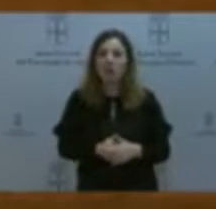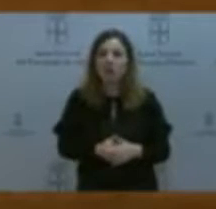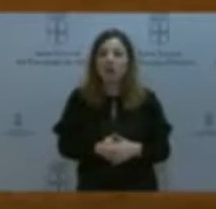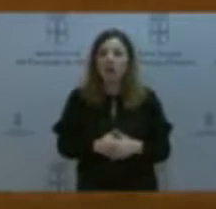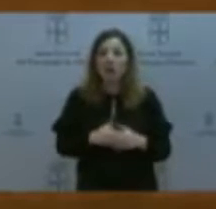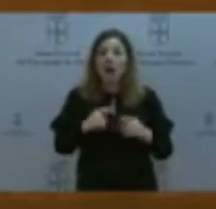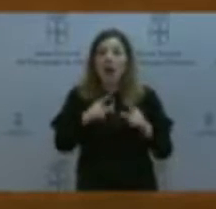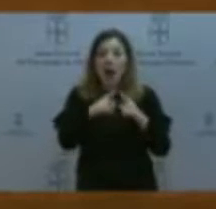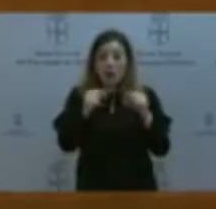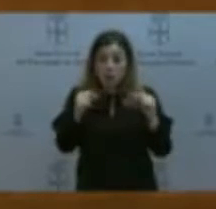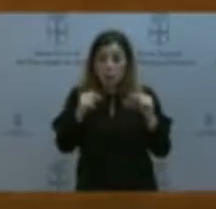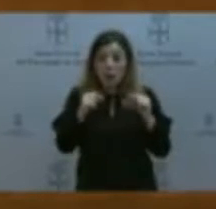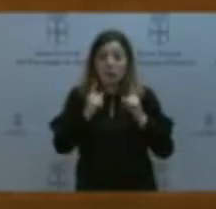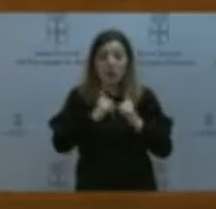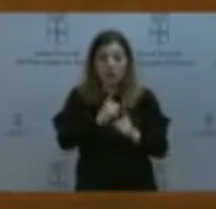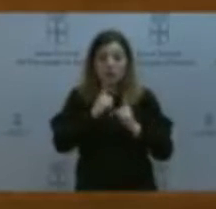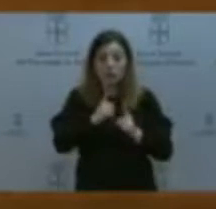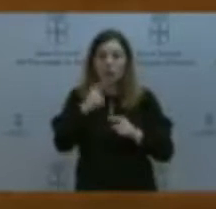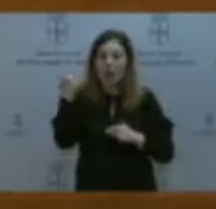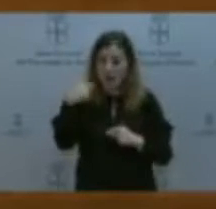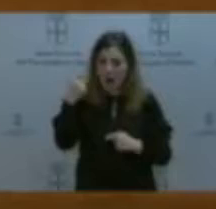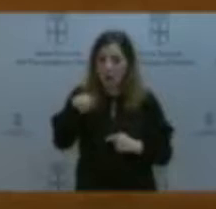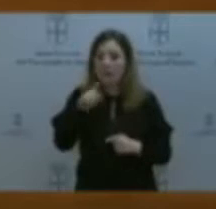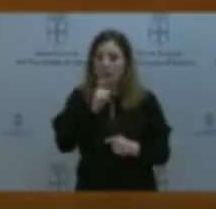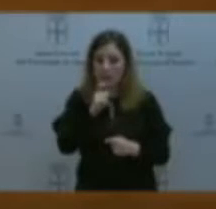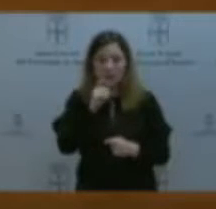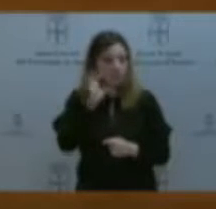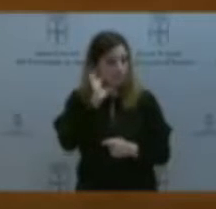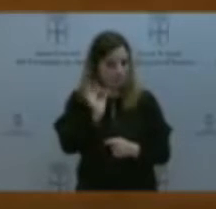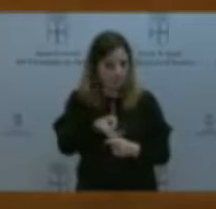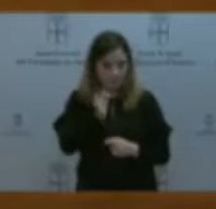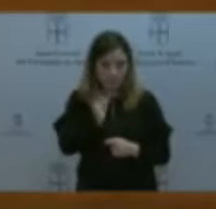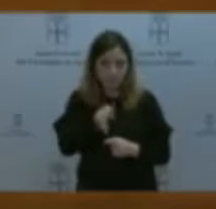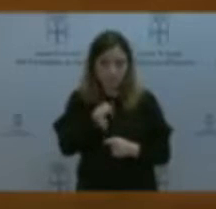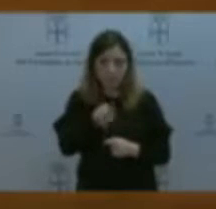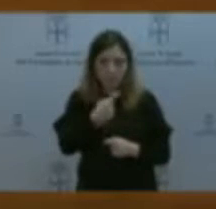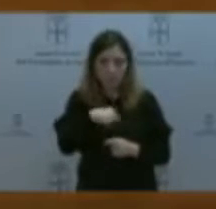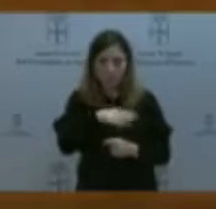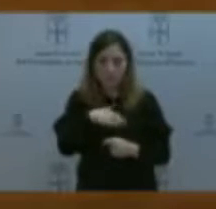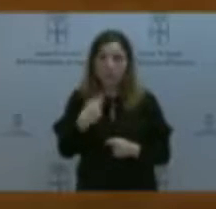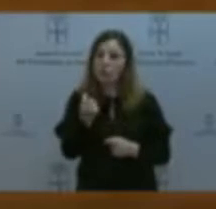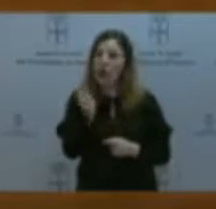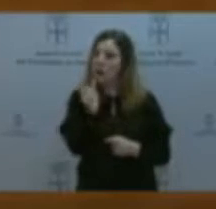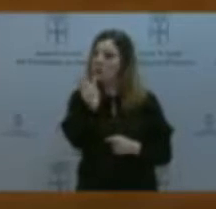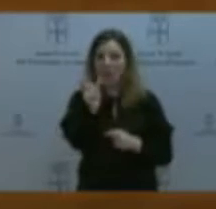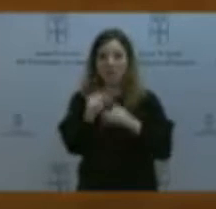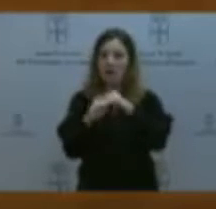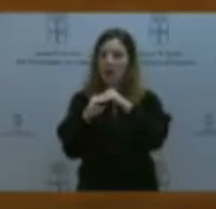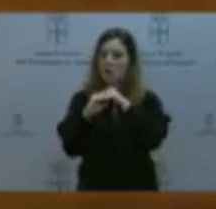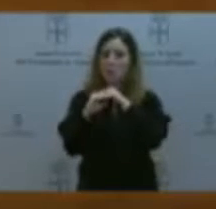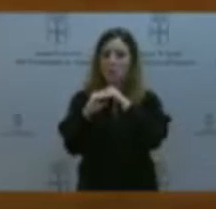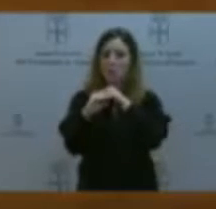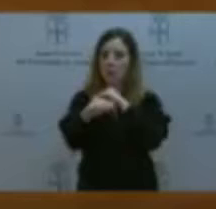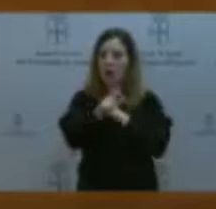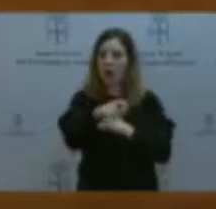es cierto, y vamos a pedir que baje el bono, una tarifa plana para jóvenes. Foro sube la apuesta y dice que el